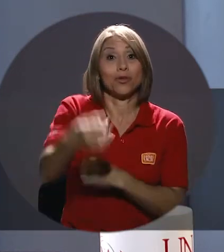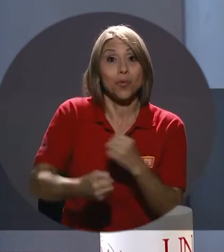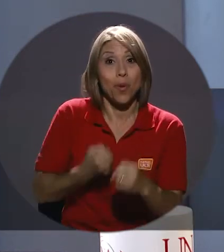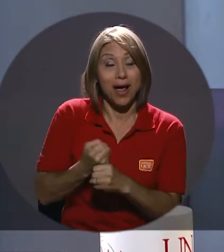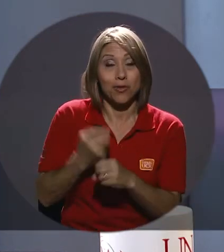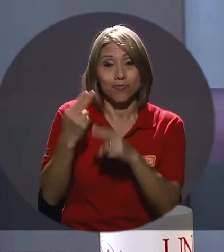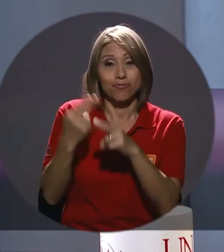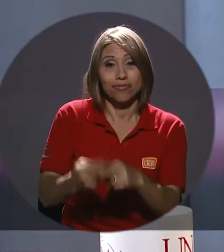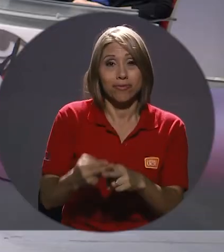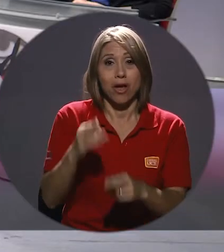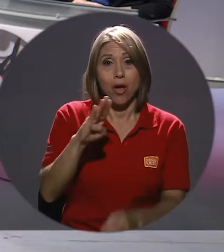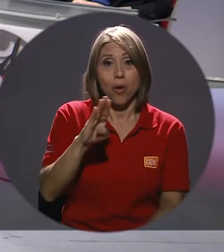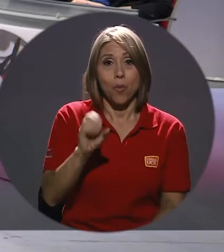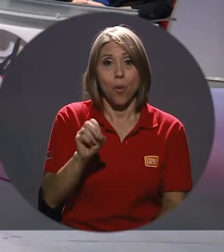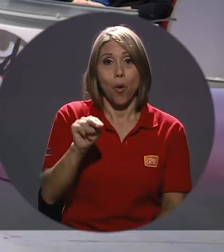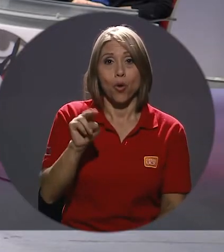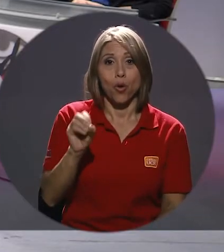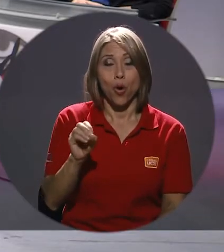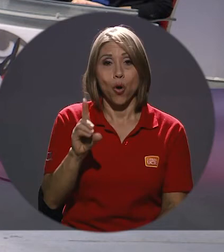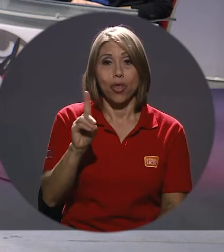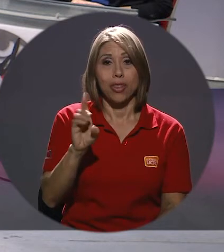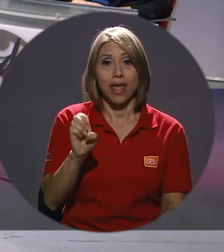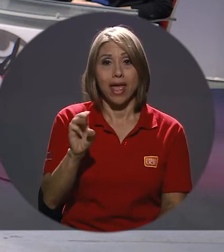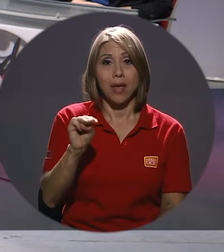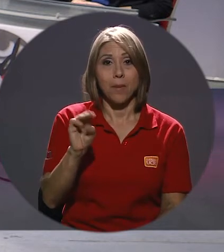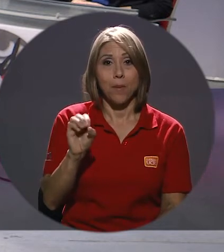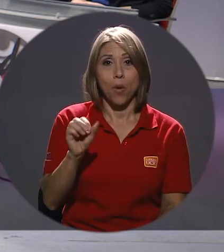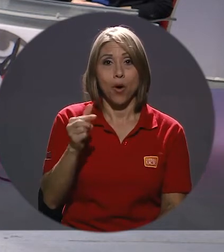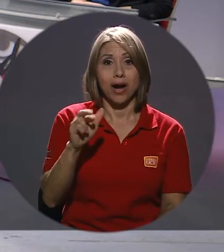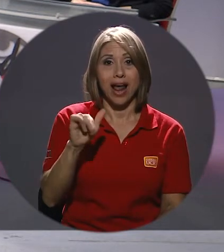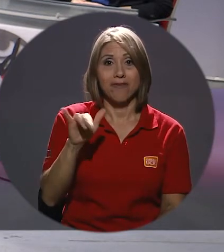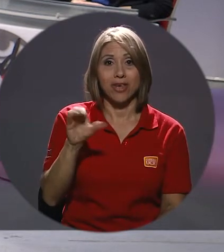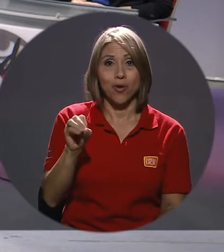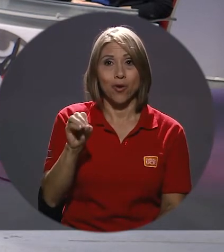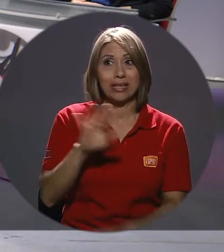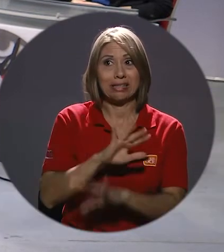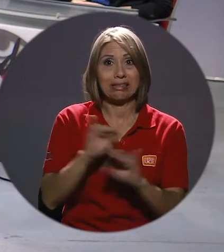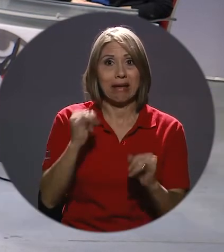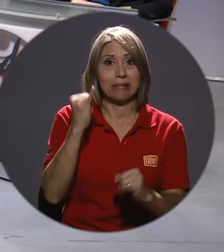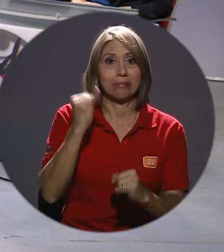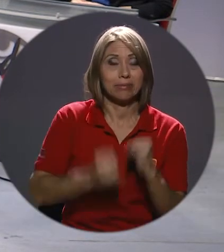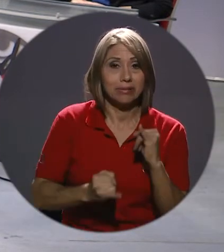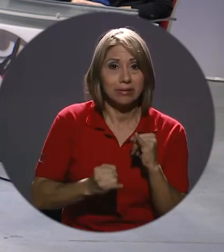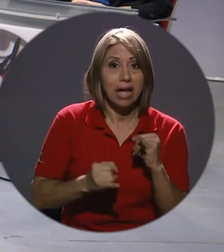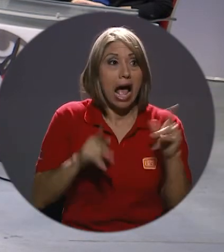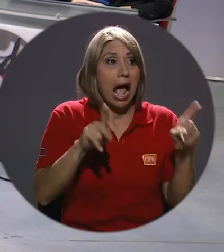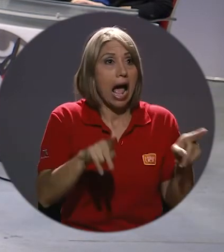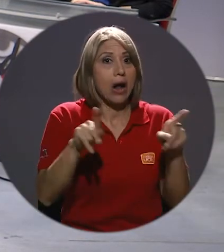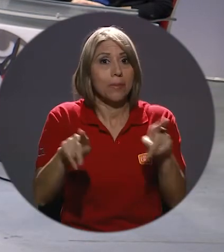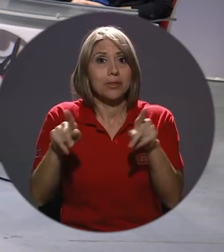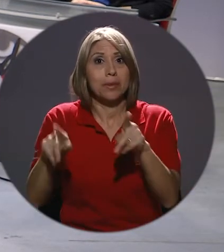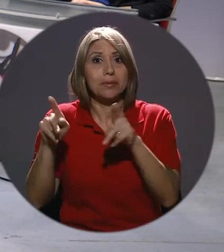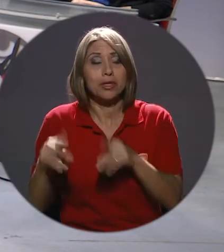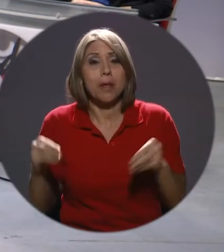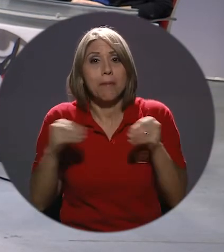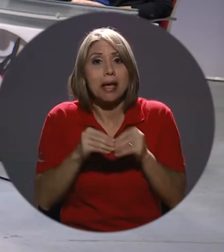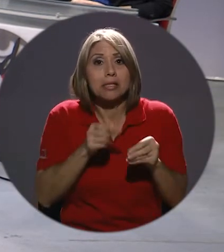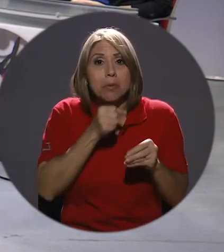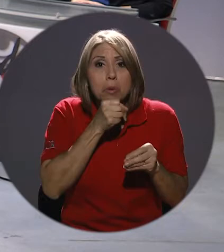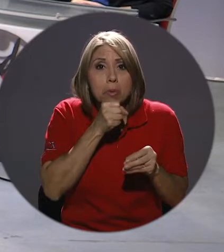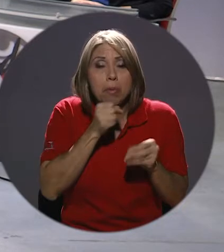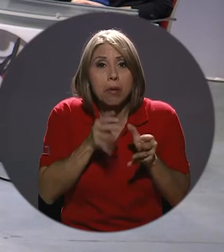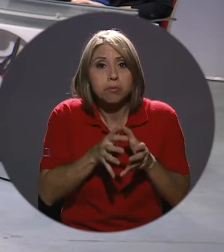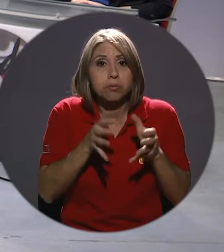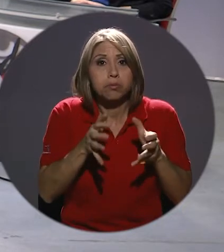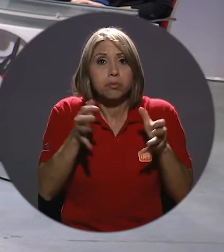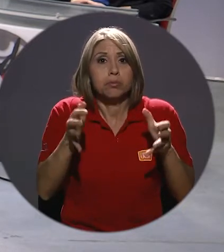demográfico, del que ha venido gozando el país durante mucho tiempo, se va a agotar y vamos a entrar en una fase de envejecimiento paulatino de la población y por ende de la